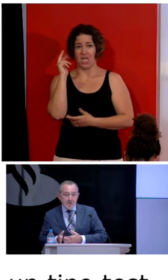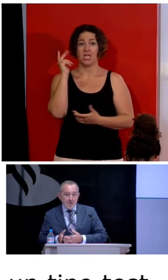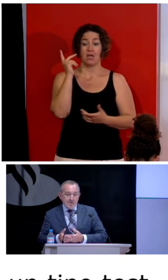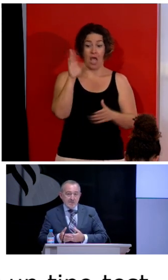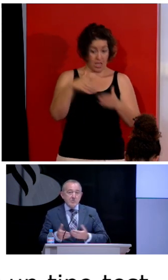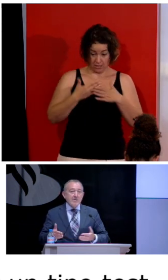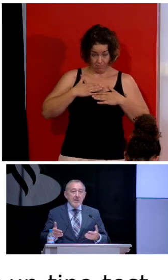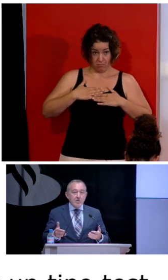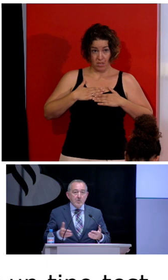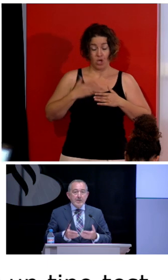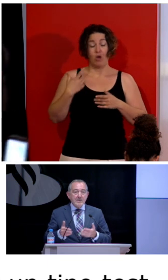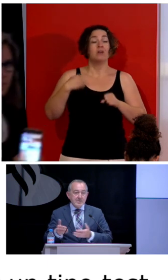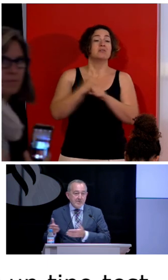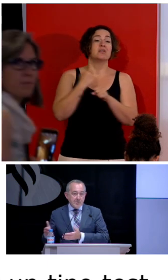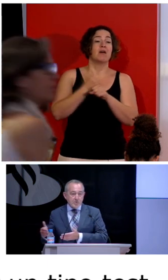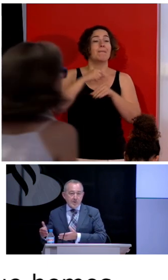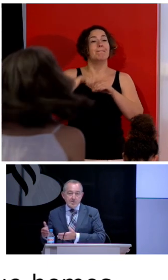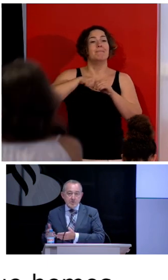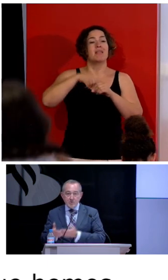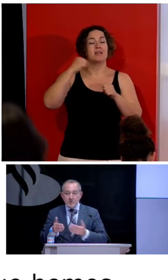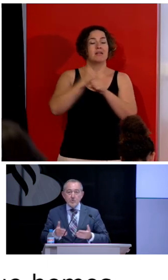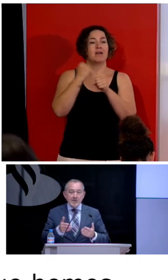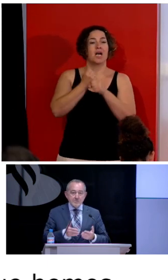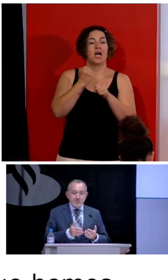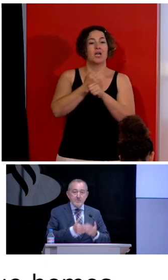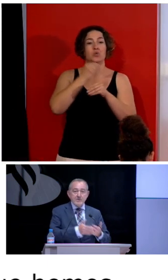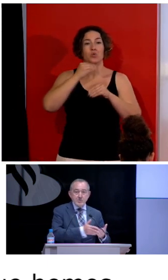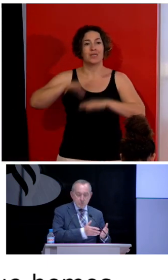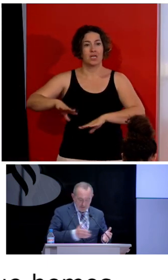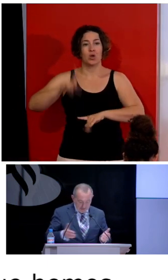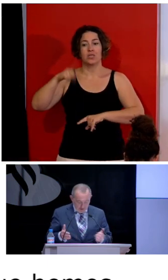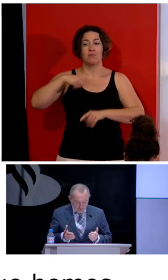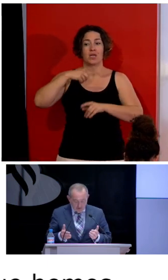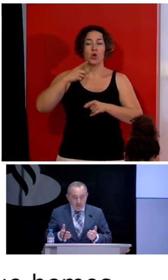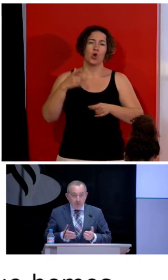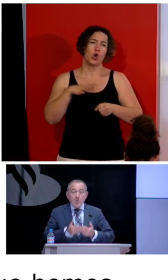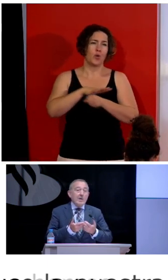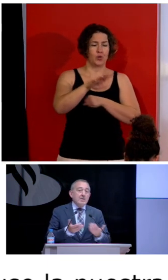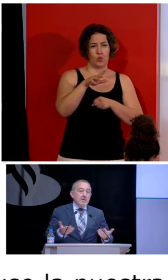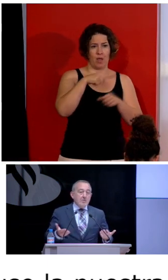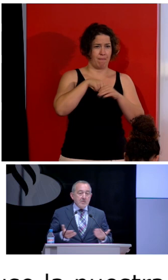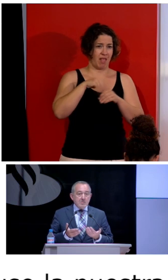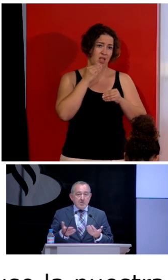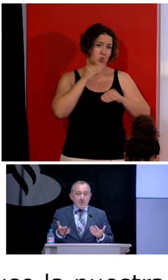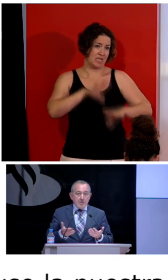nuestra, estamos trabajando con plazas de personal subalterno y cobertura de las mismas de personal subalterno. Con lo cual,